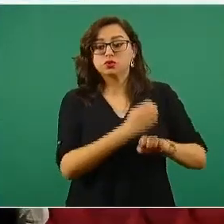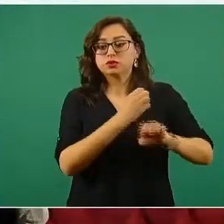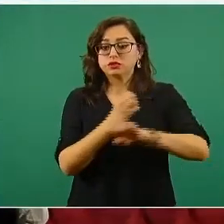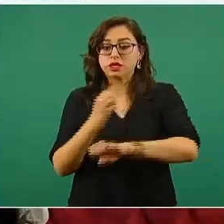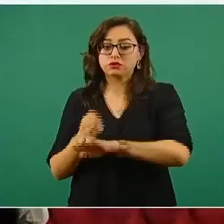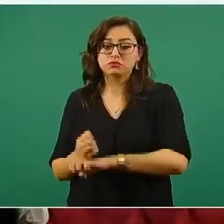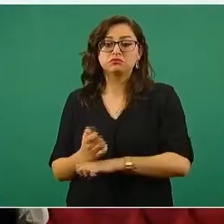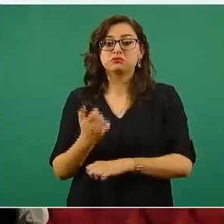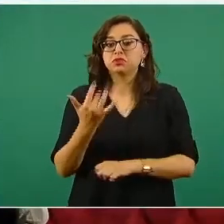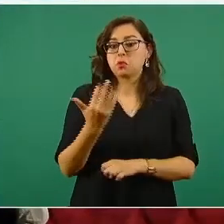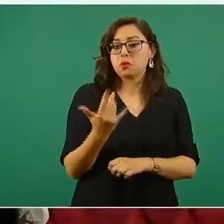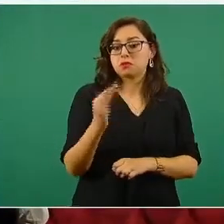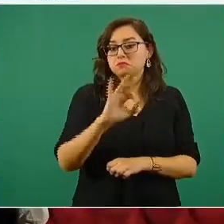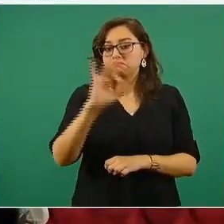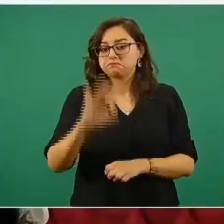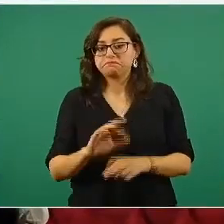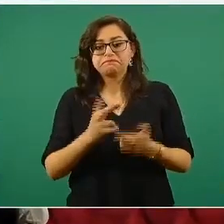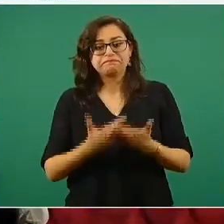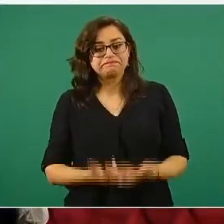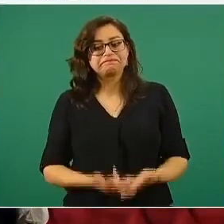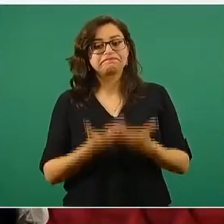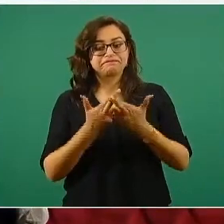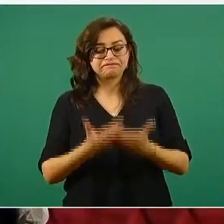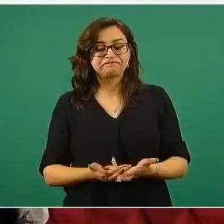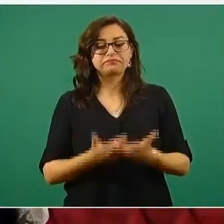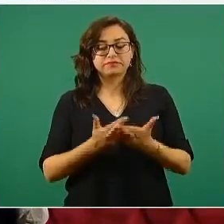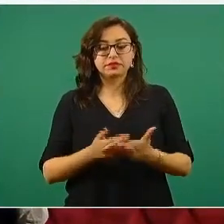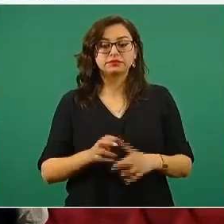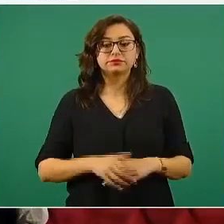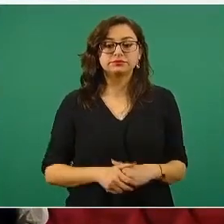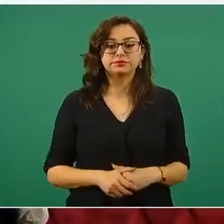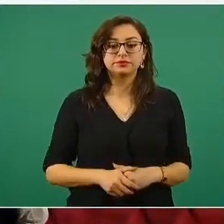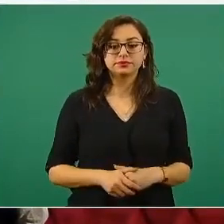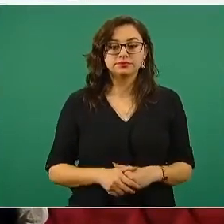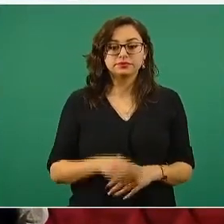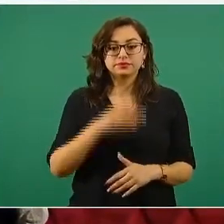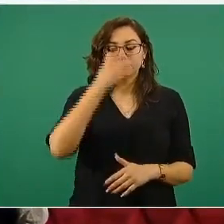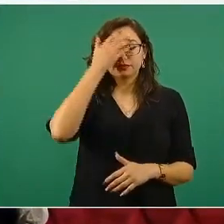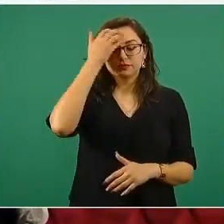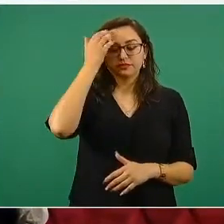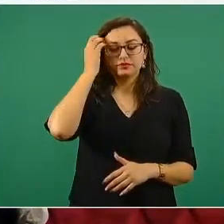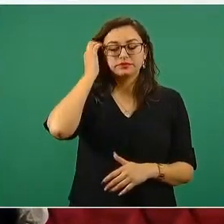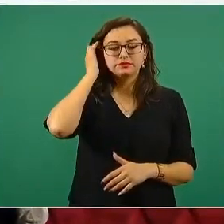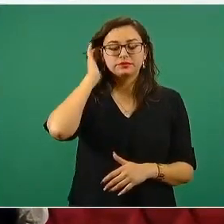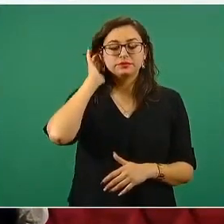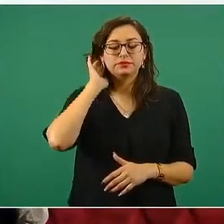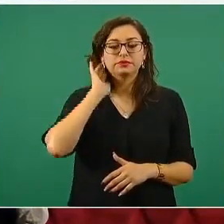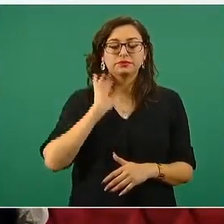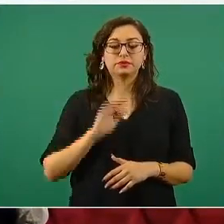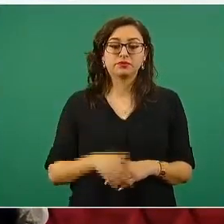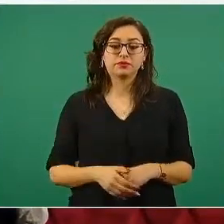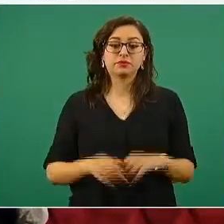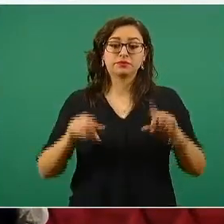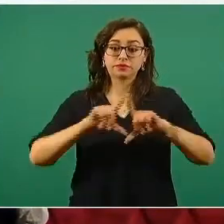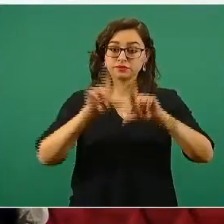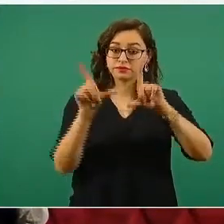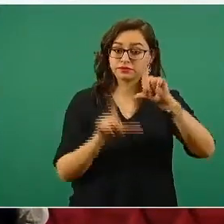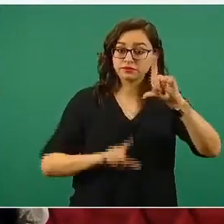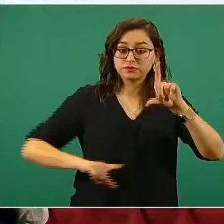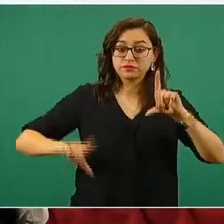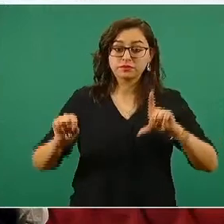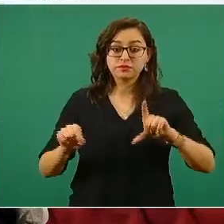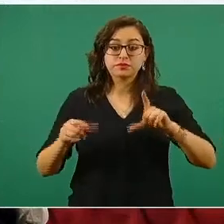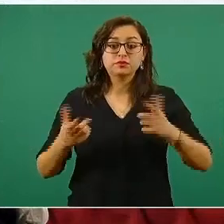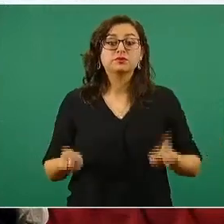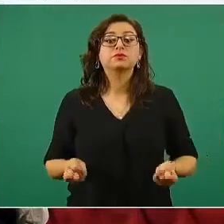del 50% de ocupación de sus camas con ventilador. Cuando vemos la ocupación nacional, volvemos a tener para el día